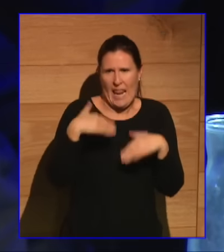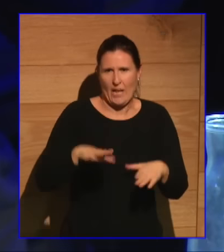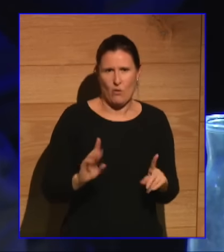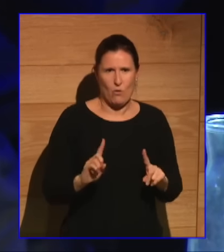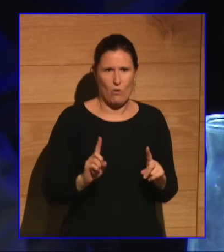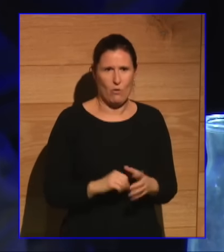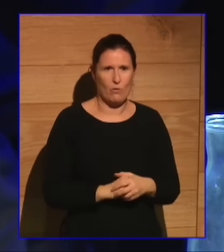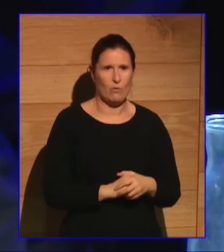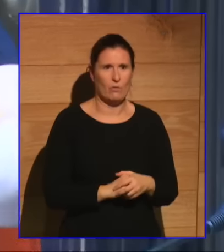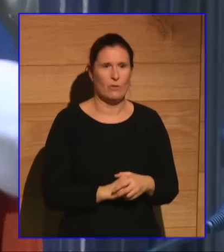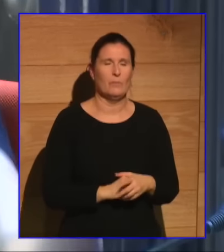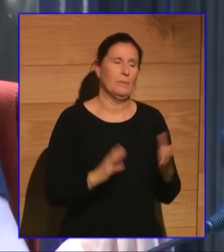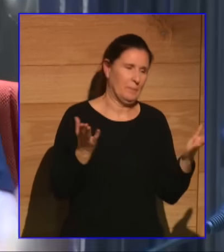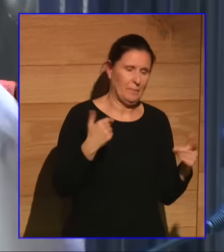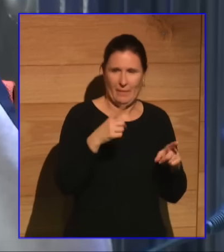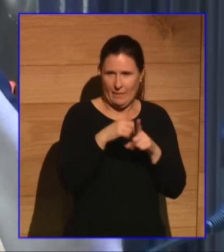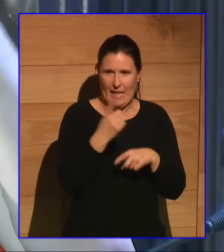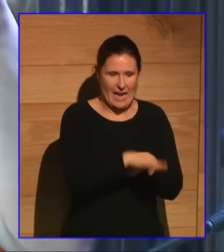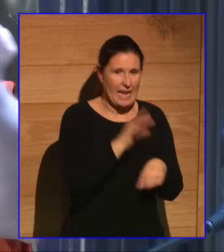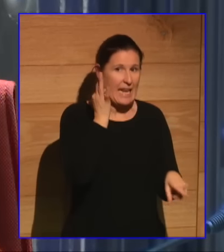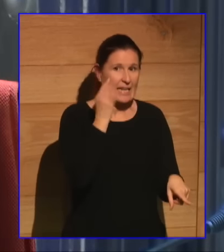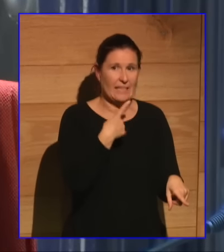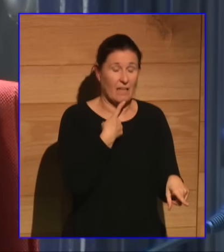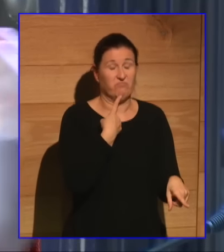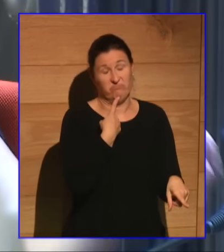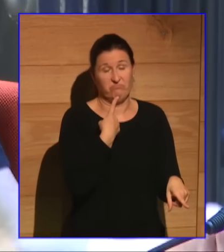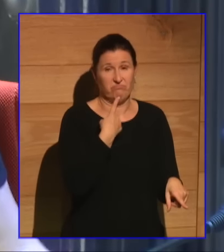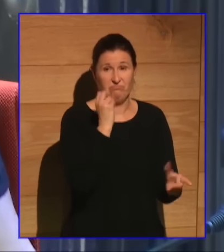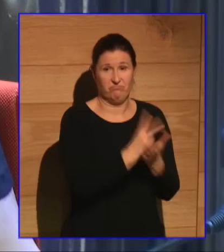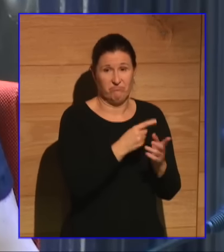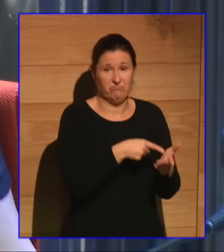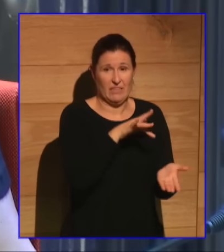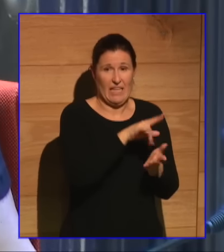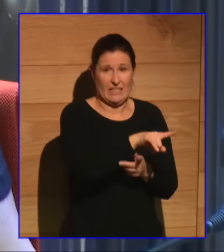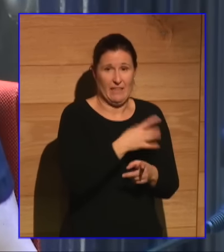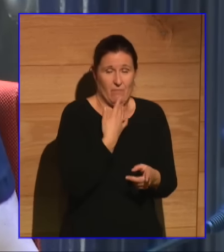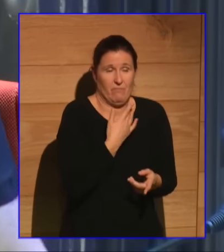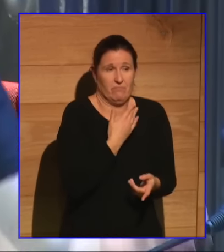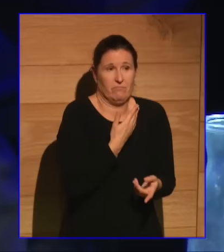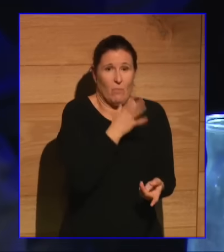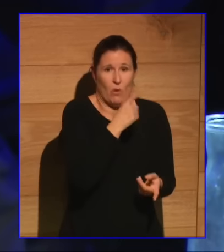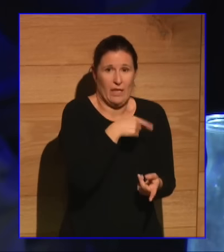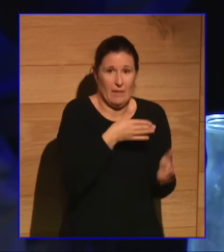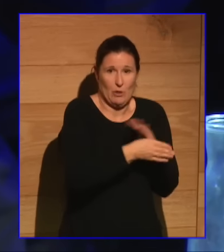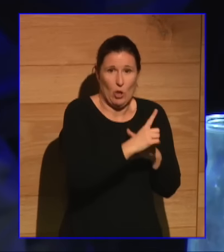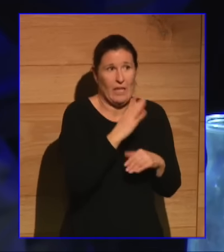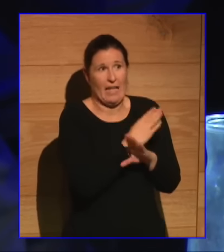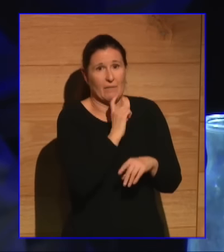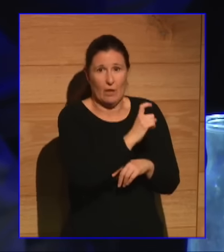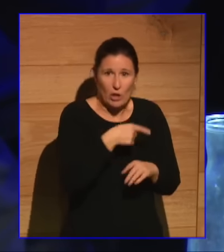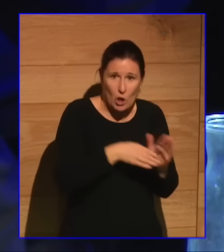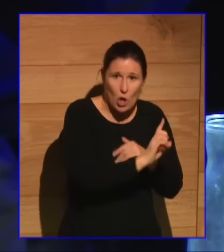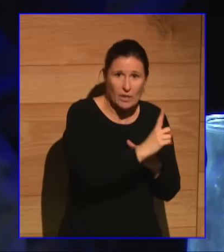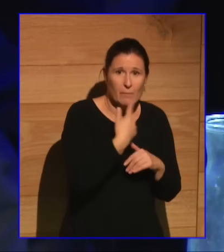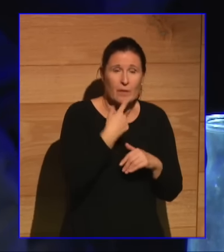No queda claro. Es verdad que hubo un vacío legal, pero bueno, que la niña se merece lo que le pase porque se metió en una isla llena de dinosaurios. Lo que es verdad es que... Pero que se comen al